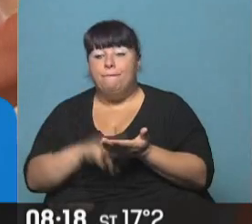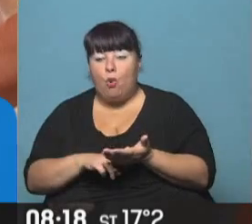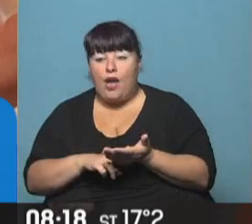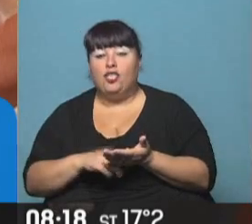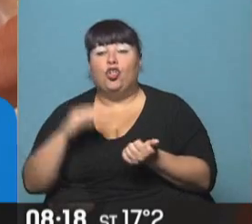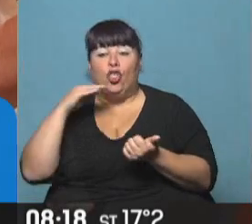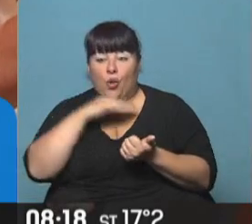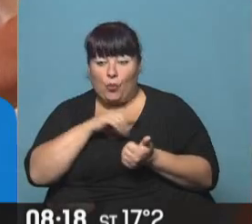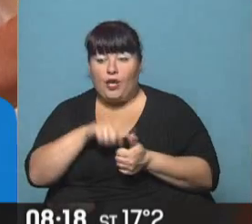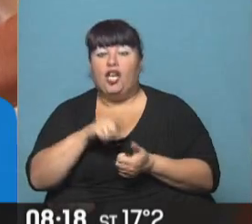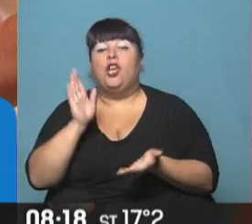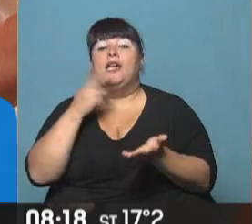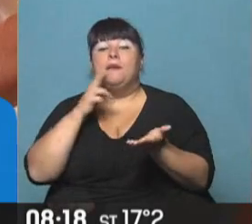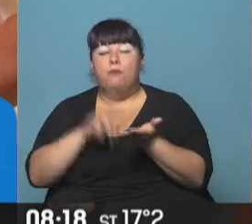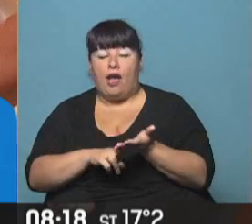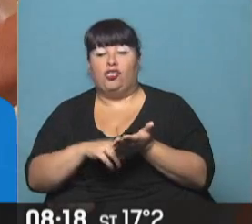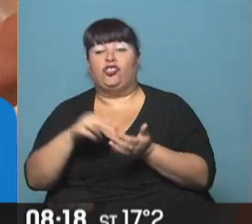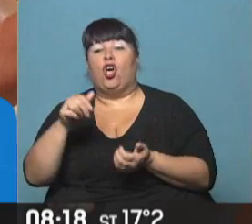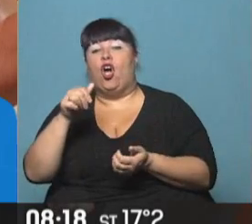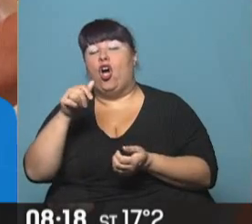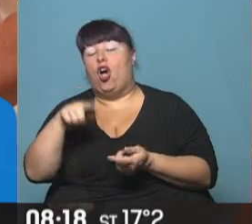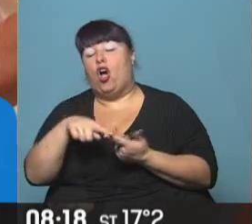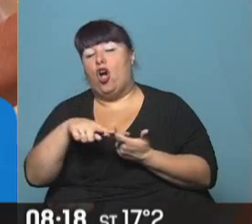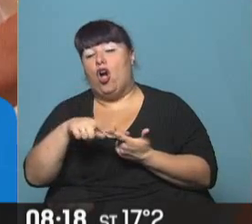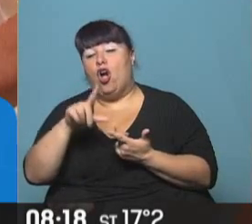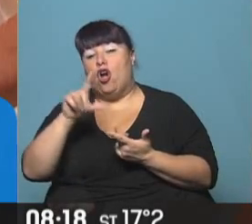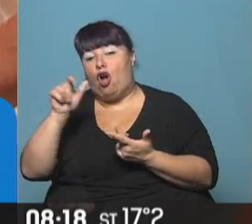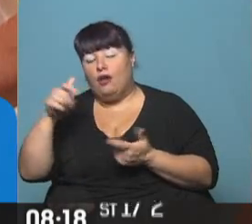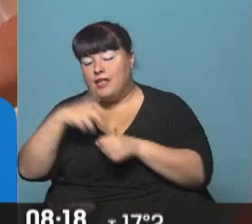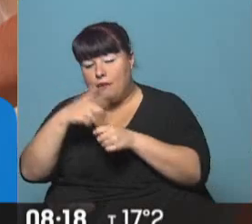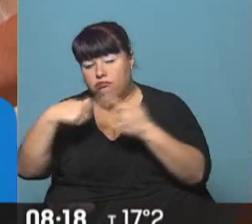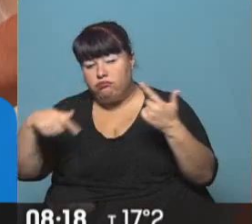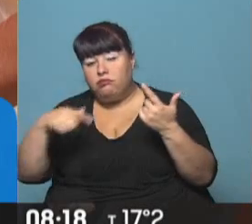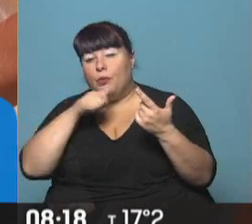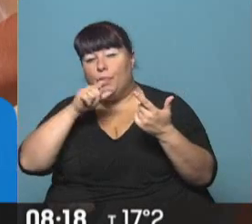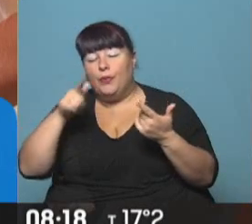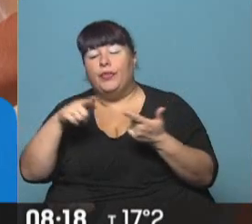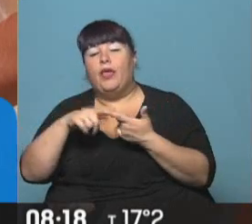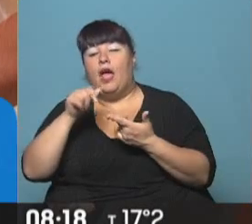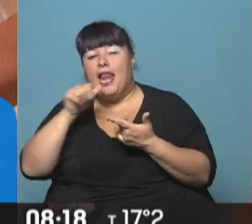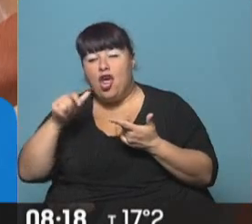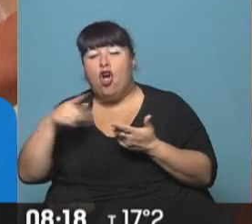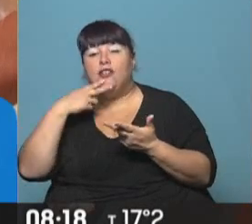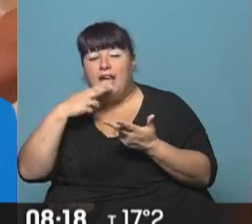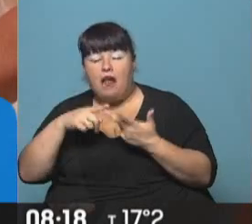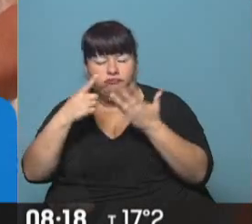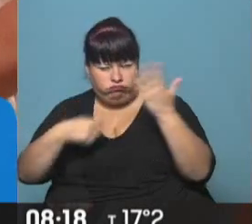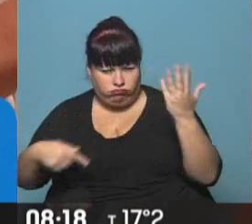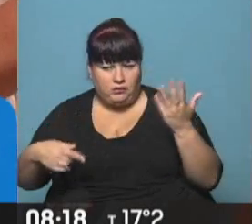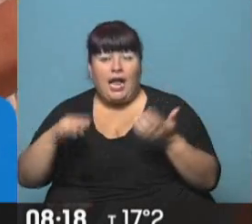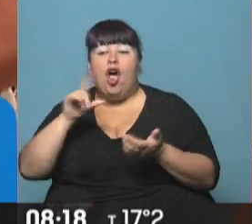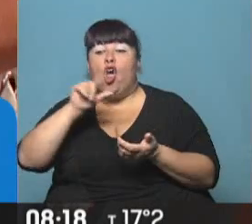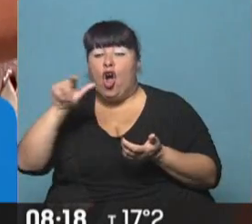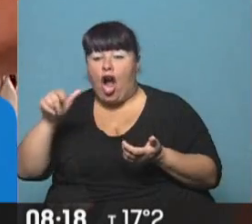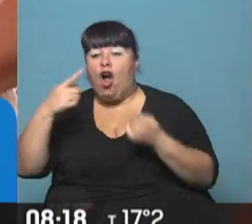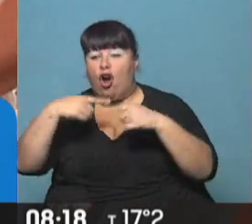los vinos, sobre el impuesto a las bebidas espirituosas, el impuesto a los cigarrillos, bueno, las azucaradas.